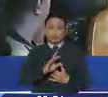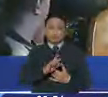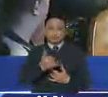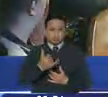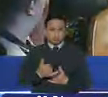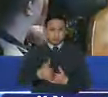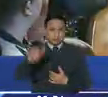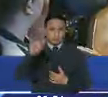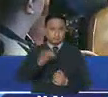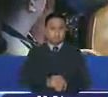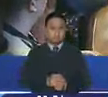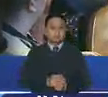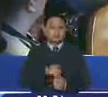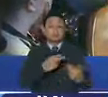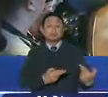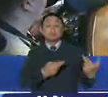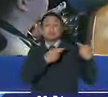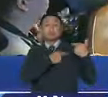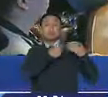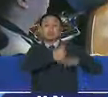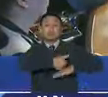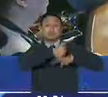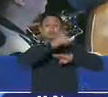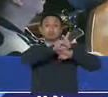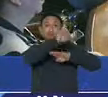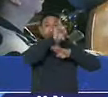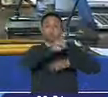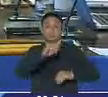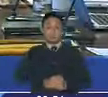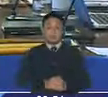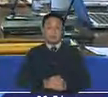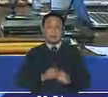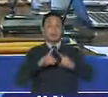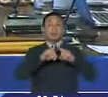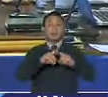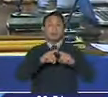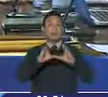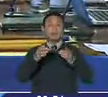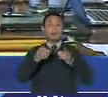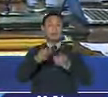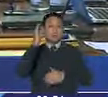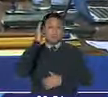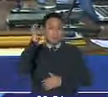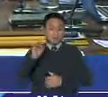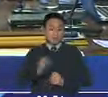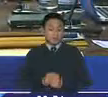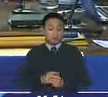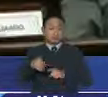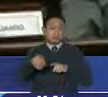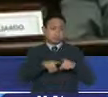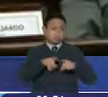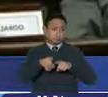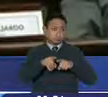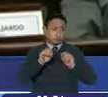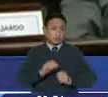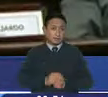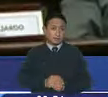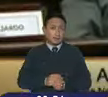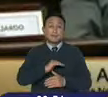lo que respecta a encargos directivos, se acoge que de acuerdo a las áreas, las mujeres pasen por un concurso. Todas